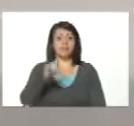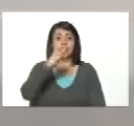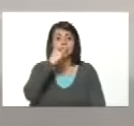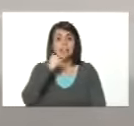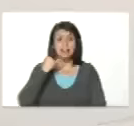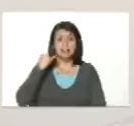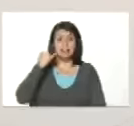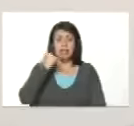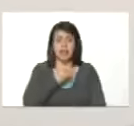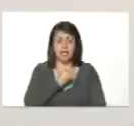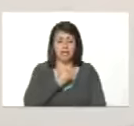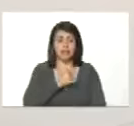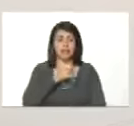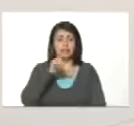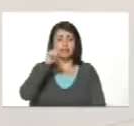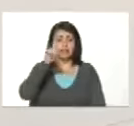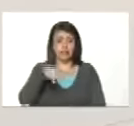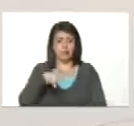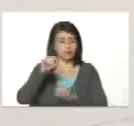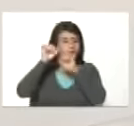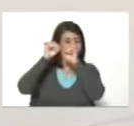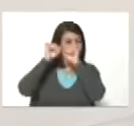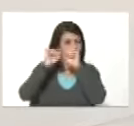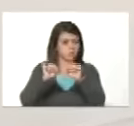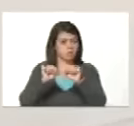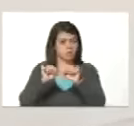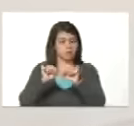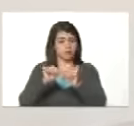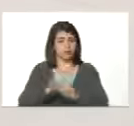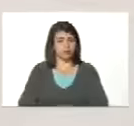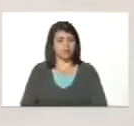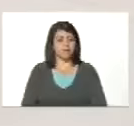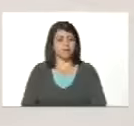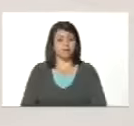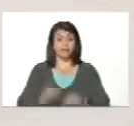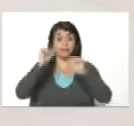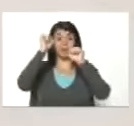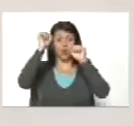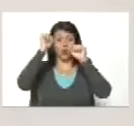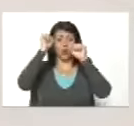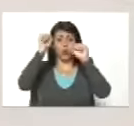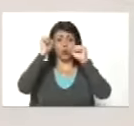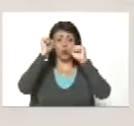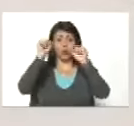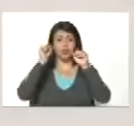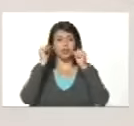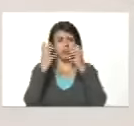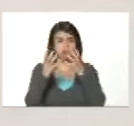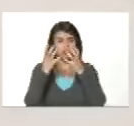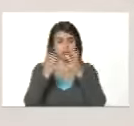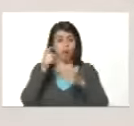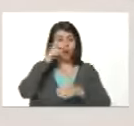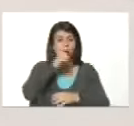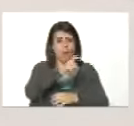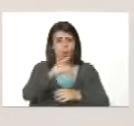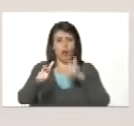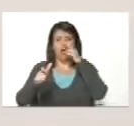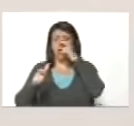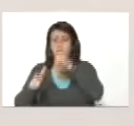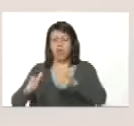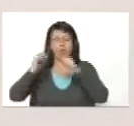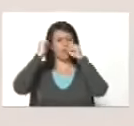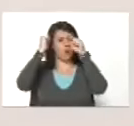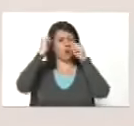Incluso dándole la espalda a las protestas multitudinarias de sus pueblos que